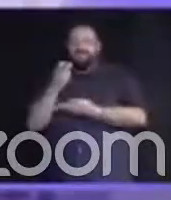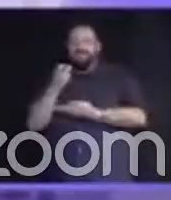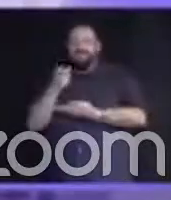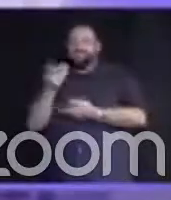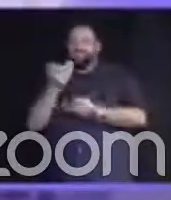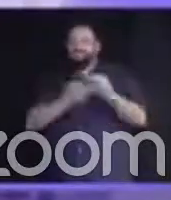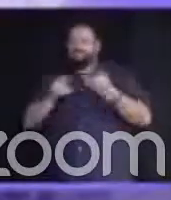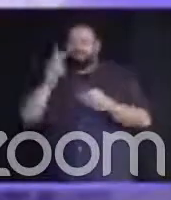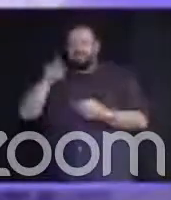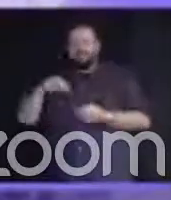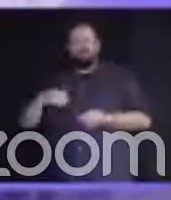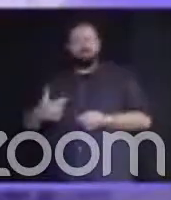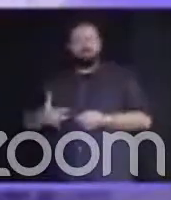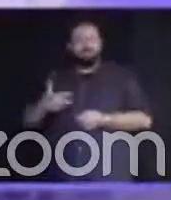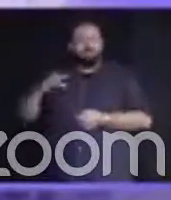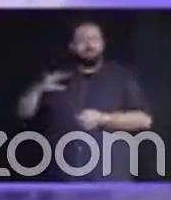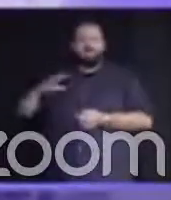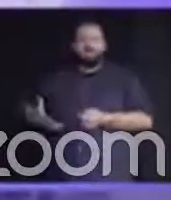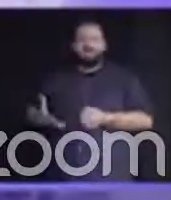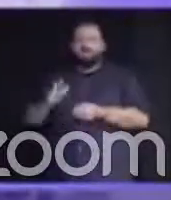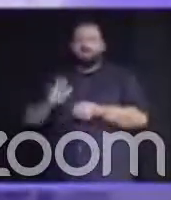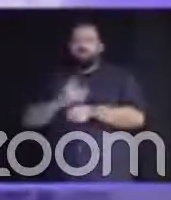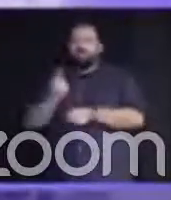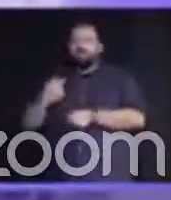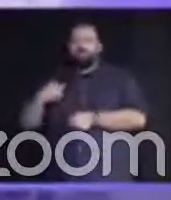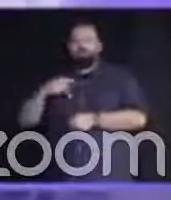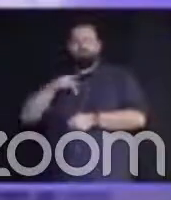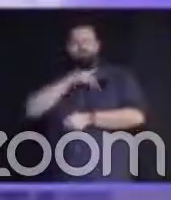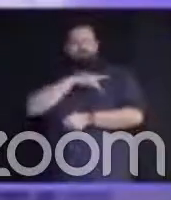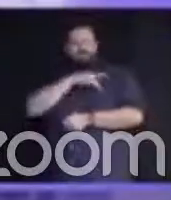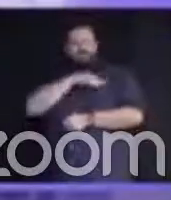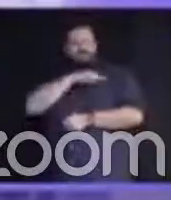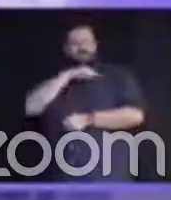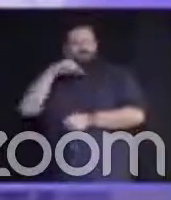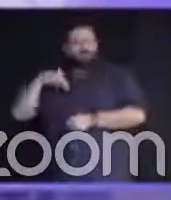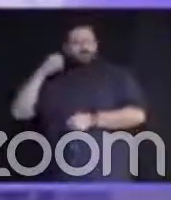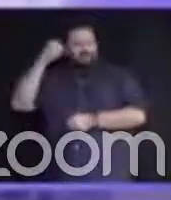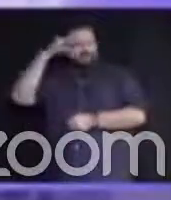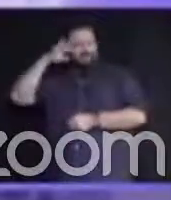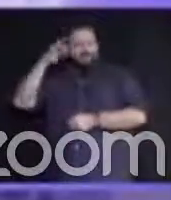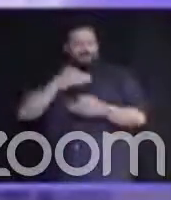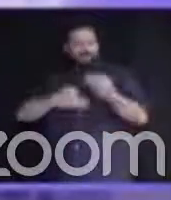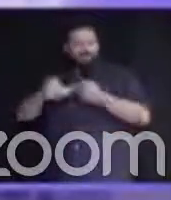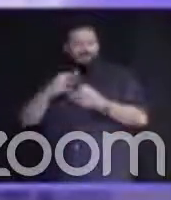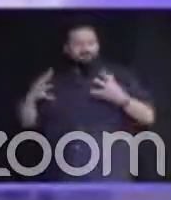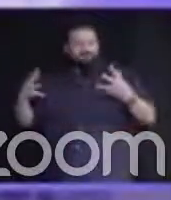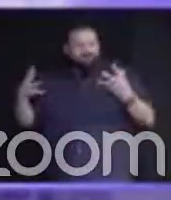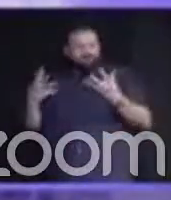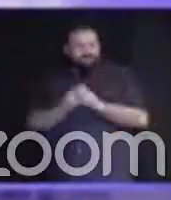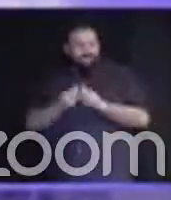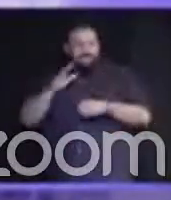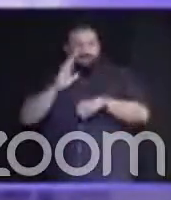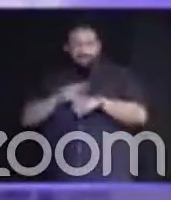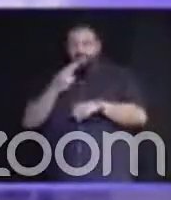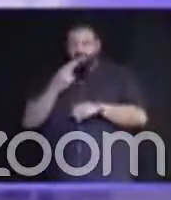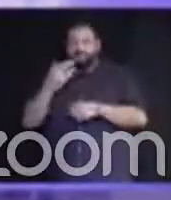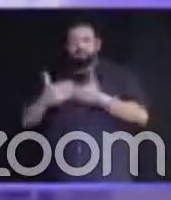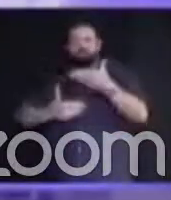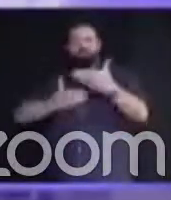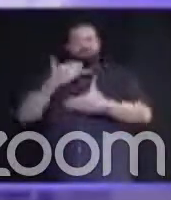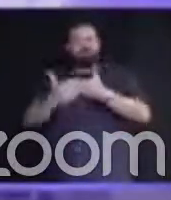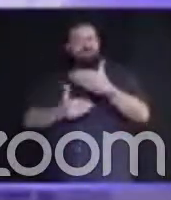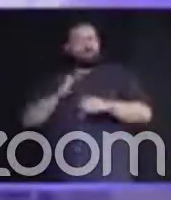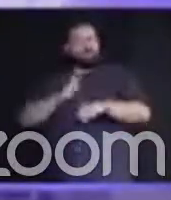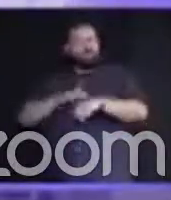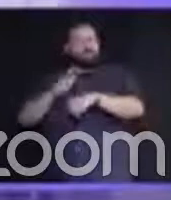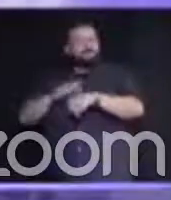estamos muy orgullosos porque es nuestra. O sea, entre más la utilicemos, más va a seguir evolucionando. Entonces, muy